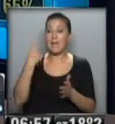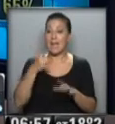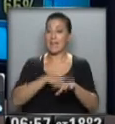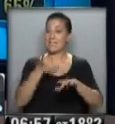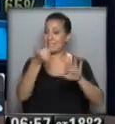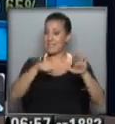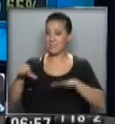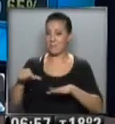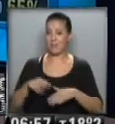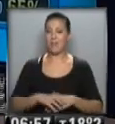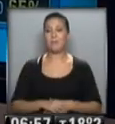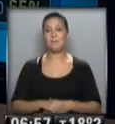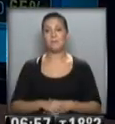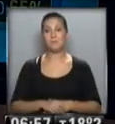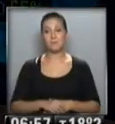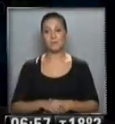6:30.